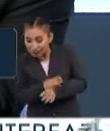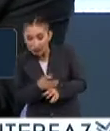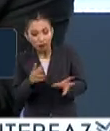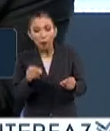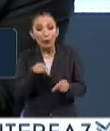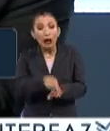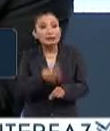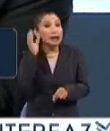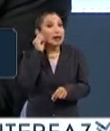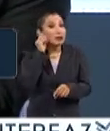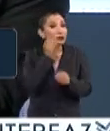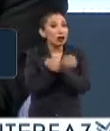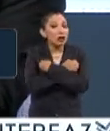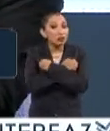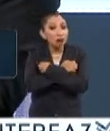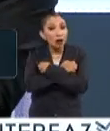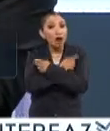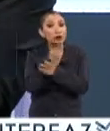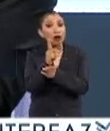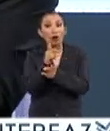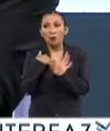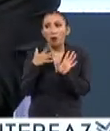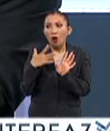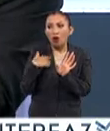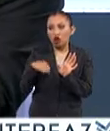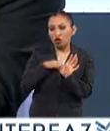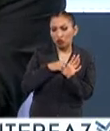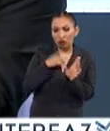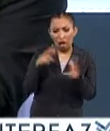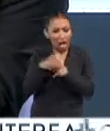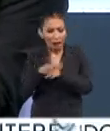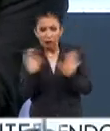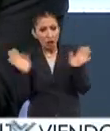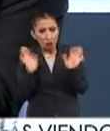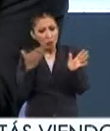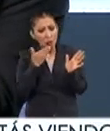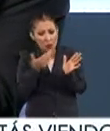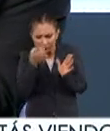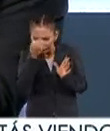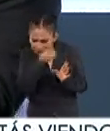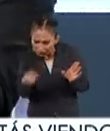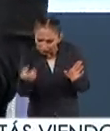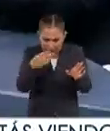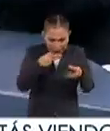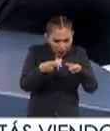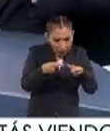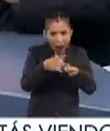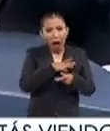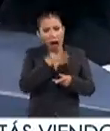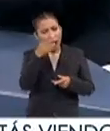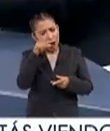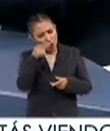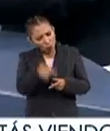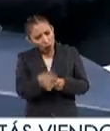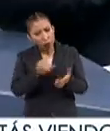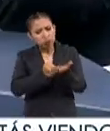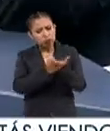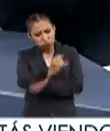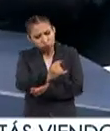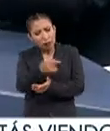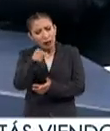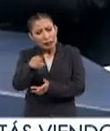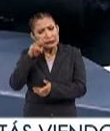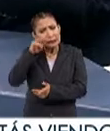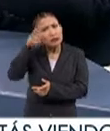ha logrado Radio Educación sin pelearnos entre nosotros. Claro. O sea, haya habido una determinación